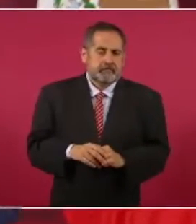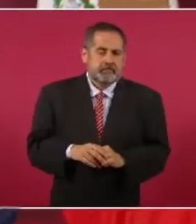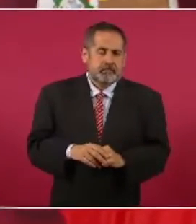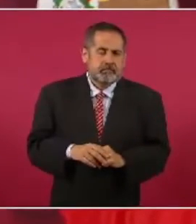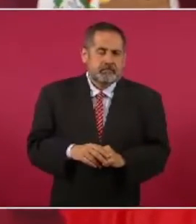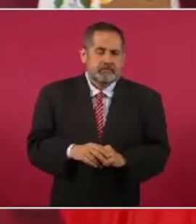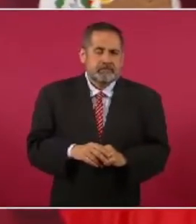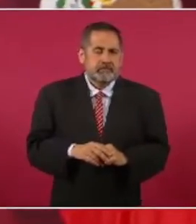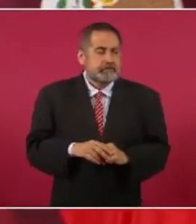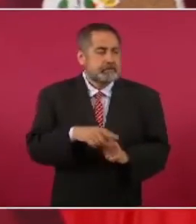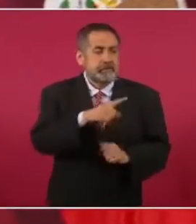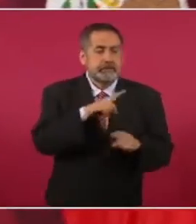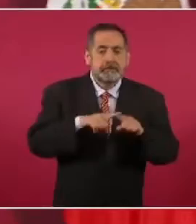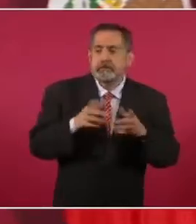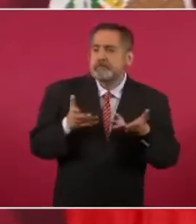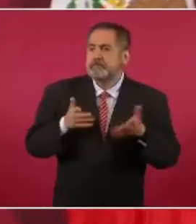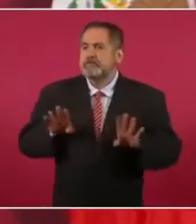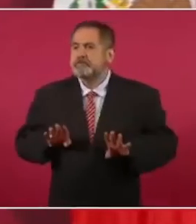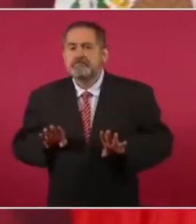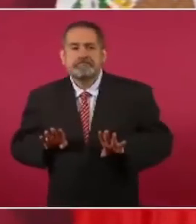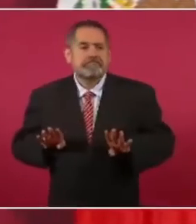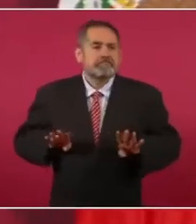es de acuerdo a la conveniencia,